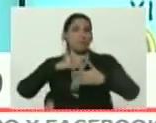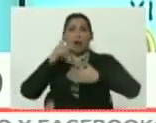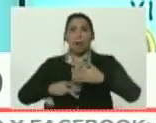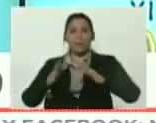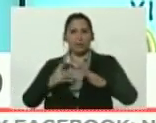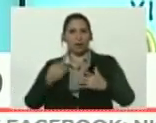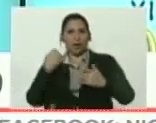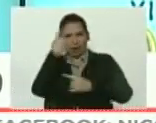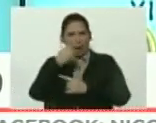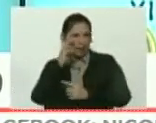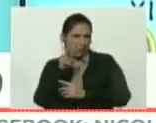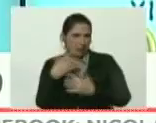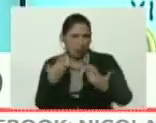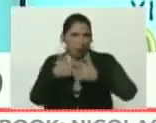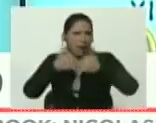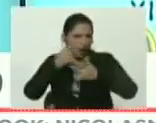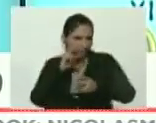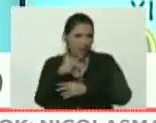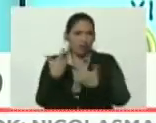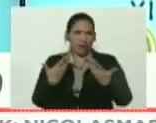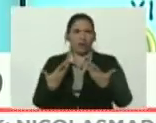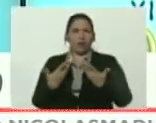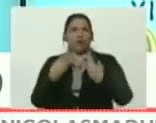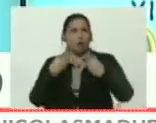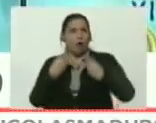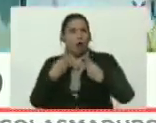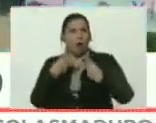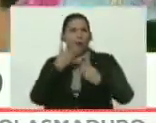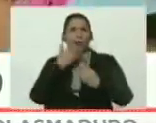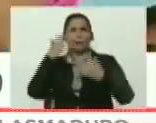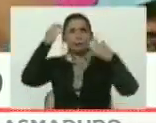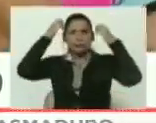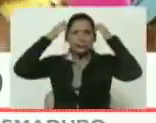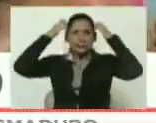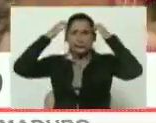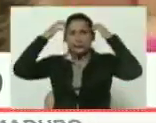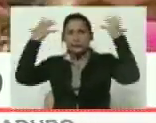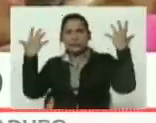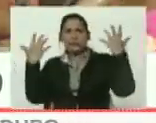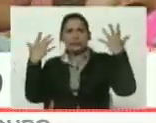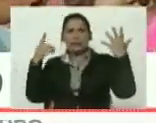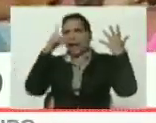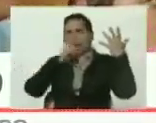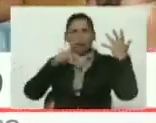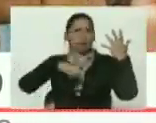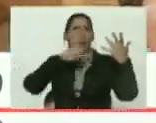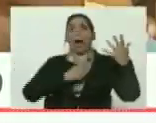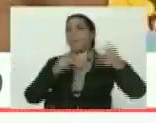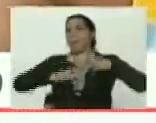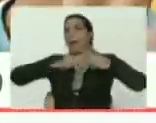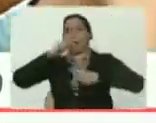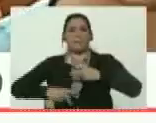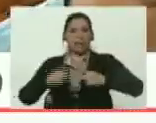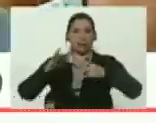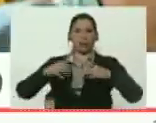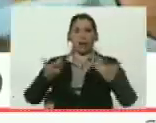carita para ver. ¿Qué cara, para ver? ¿Cómo se agarraría la cabeza? Muchachos, este año no hay plan vacacional.